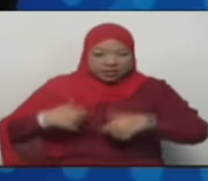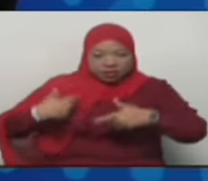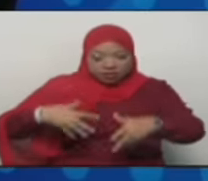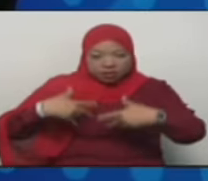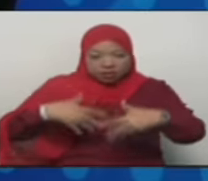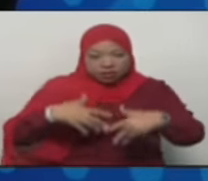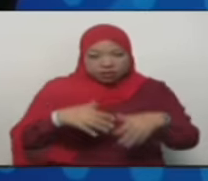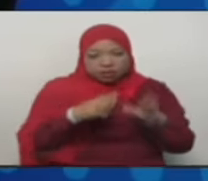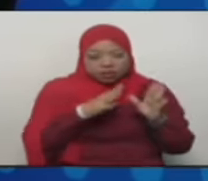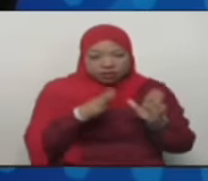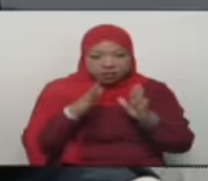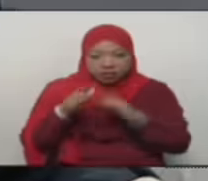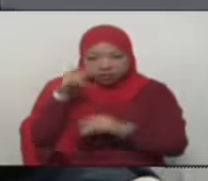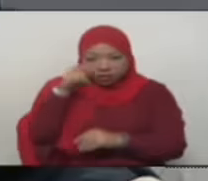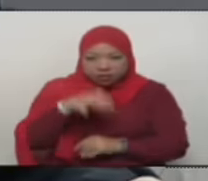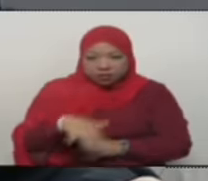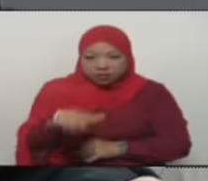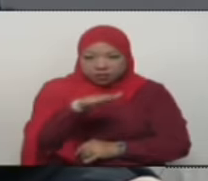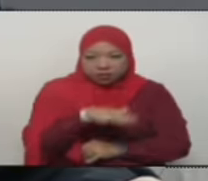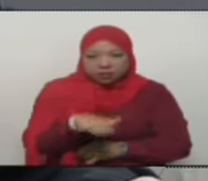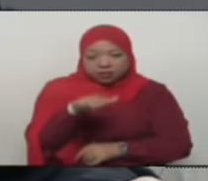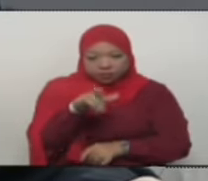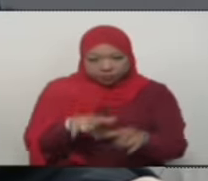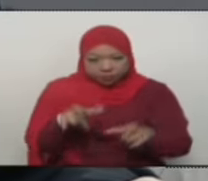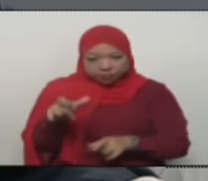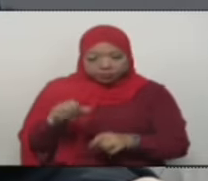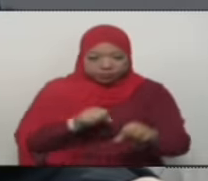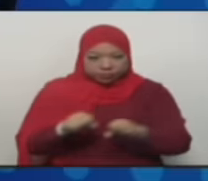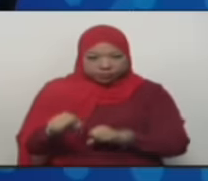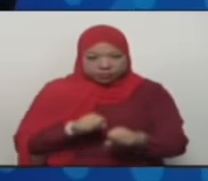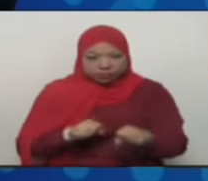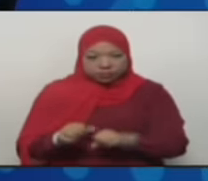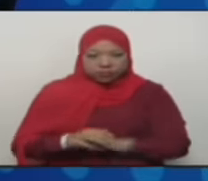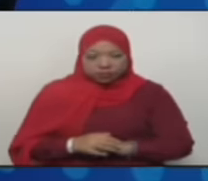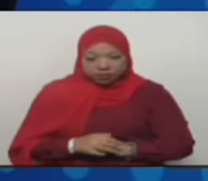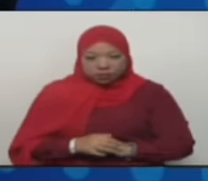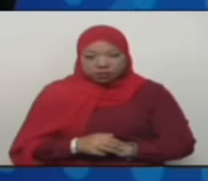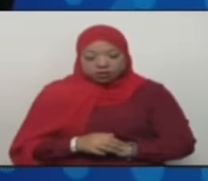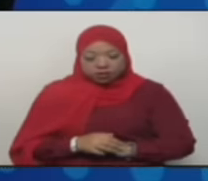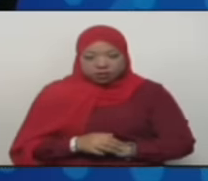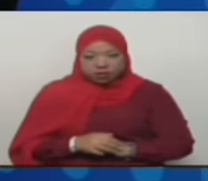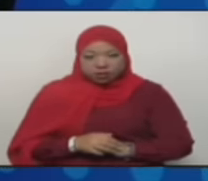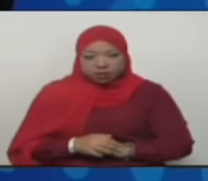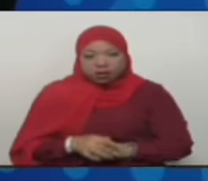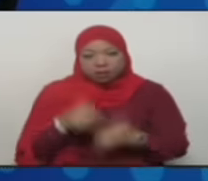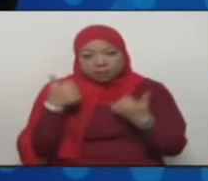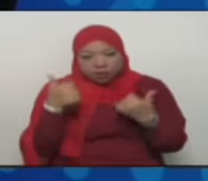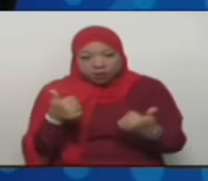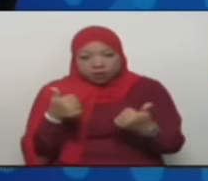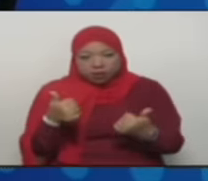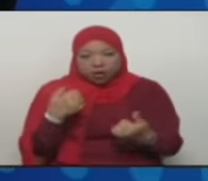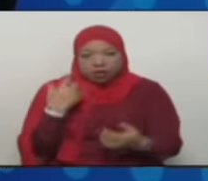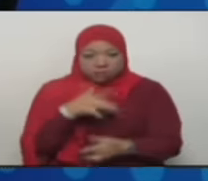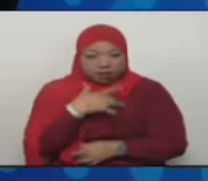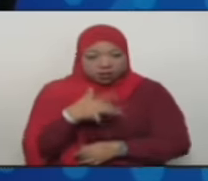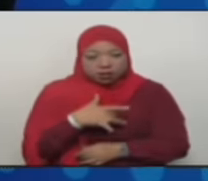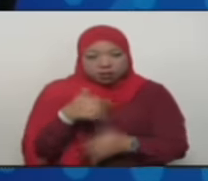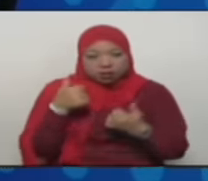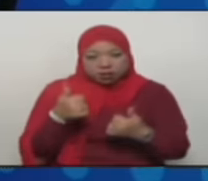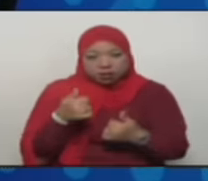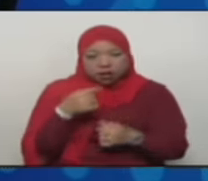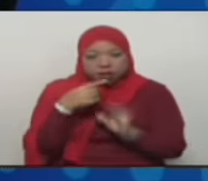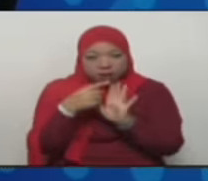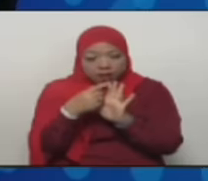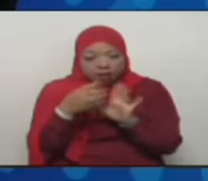y organizamos al pueblo para la movilización, para bien, pues. La